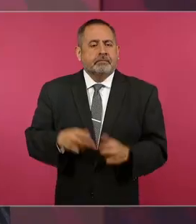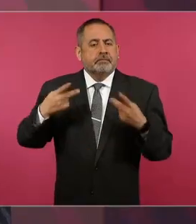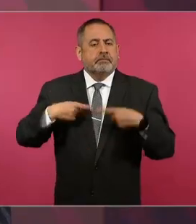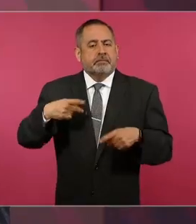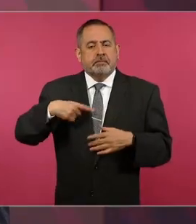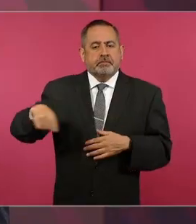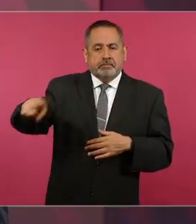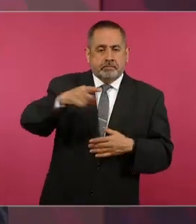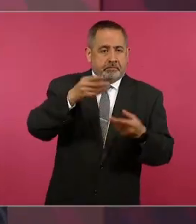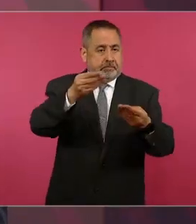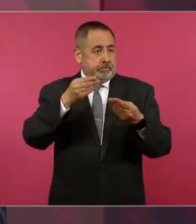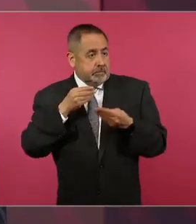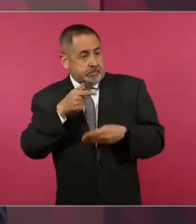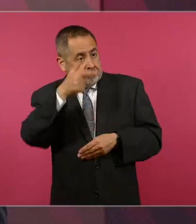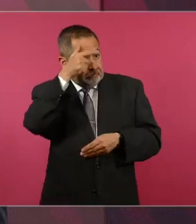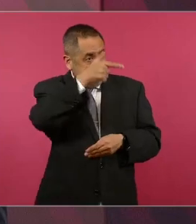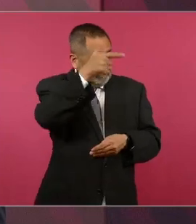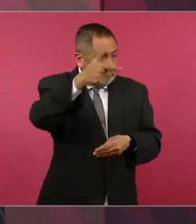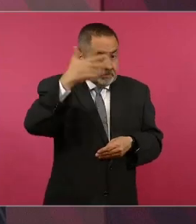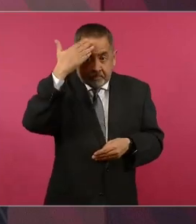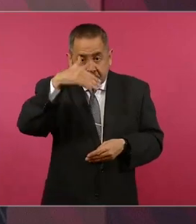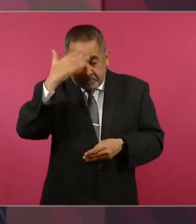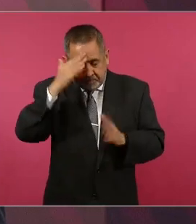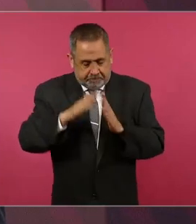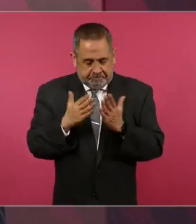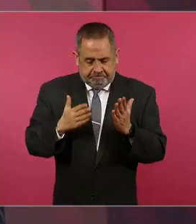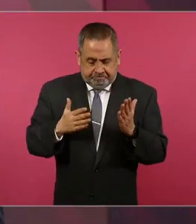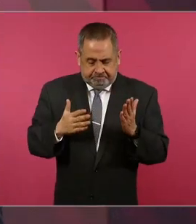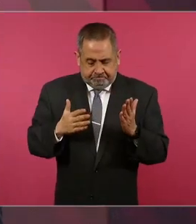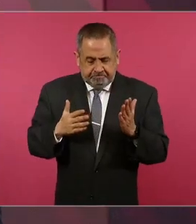gente con esa información va a saber